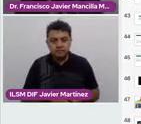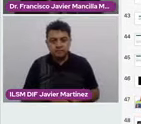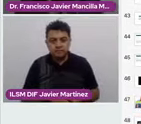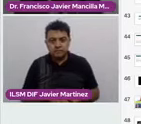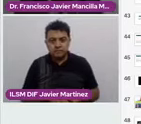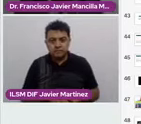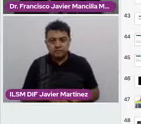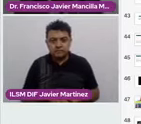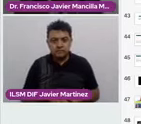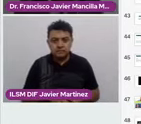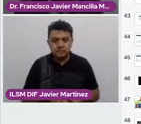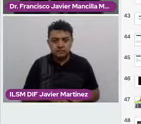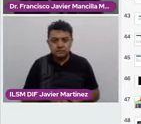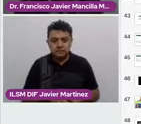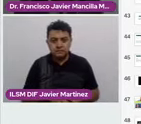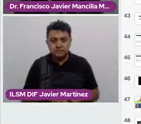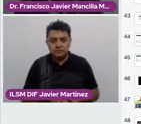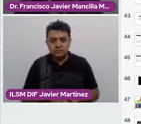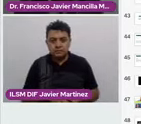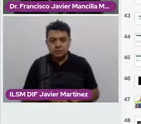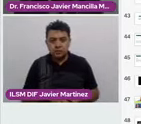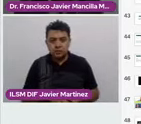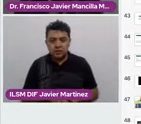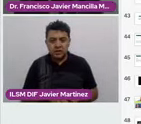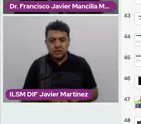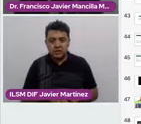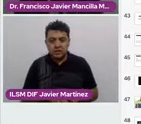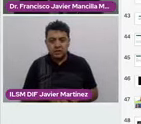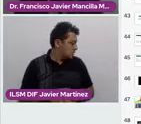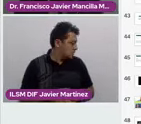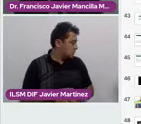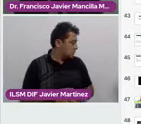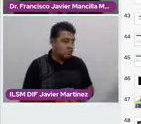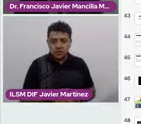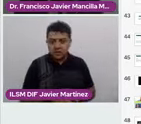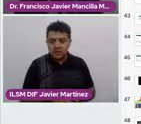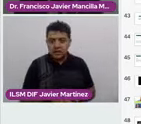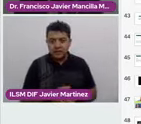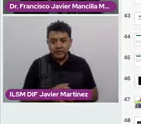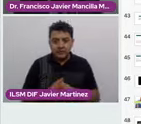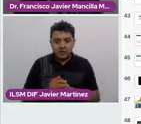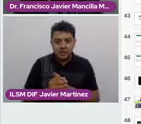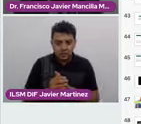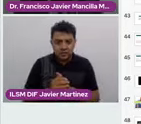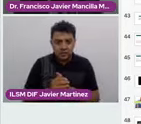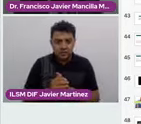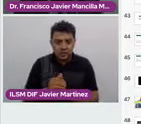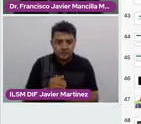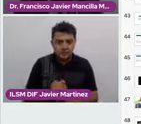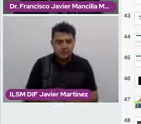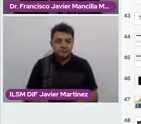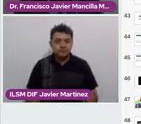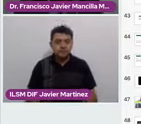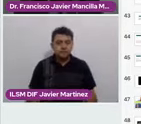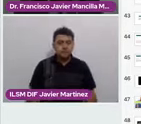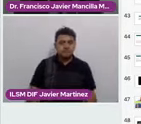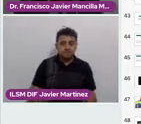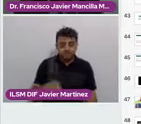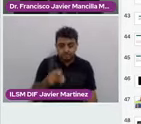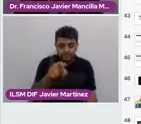Paciente con acúfeno pulsátil unilateral, ¿sí? Aquí vemos el defecto óseo.